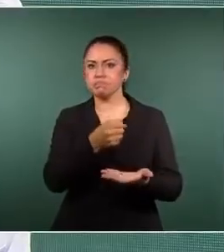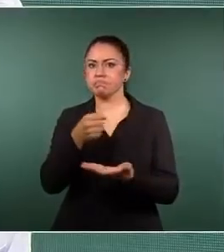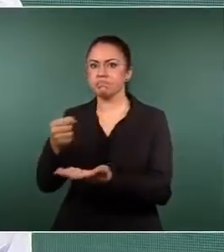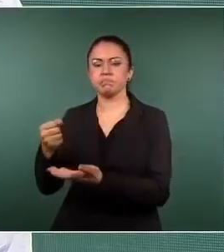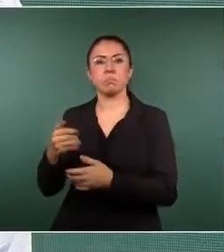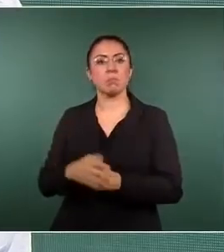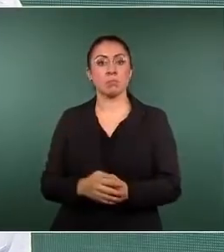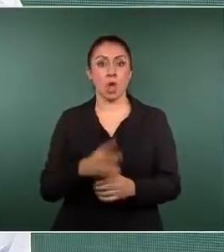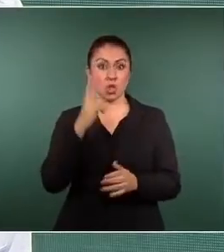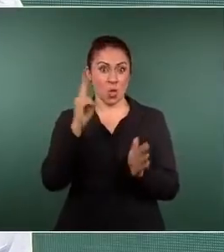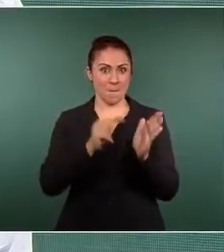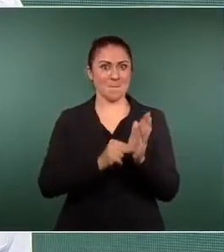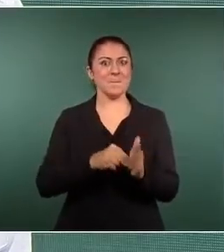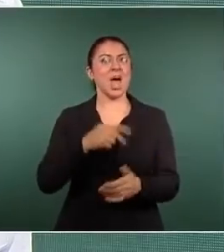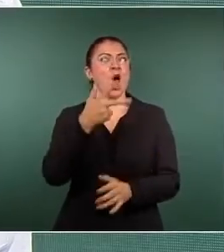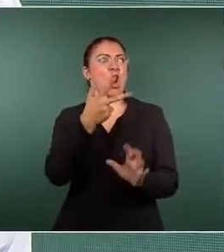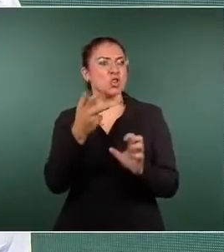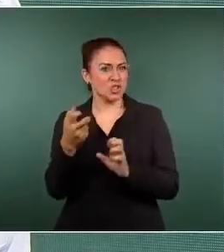2800